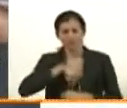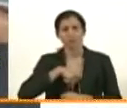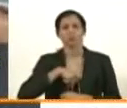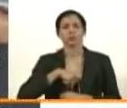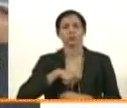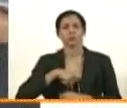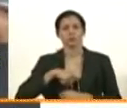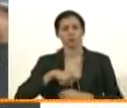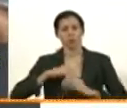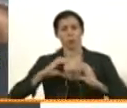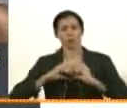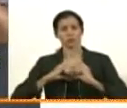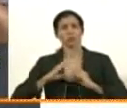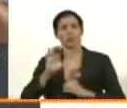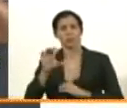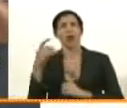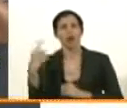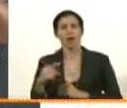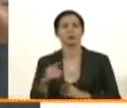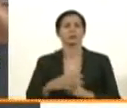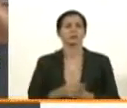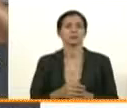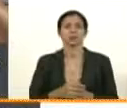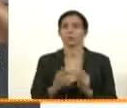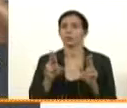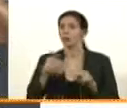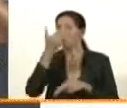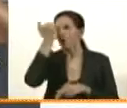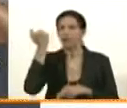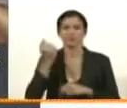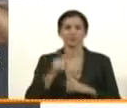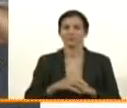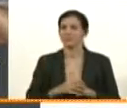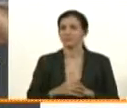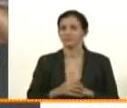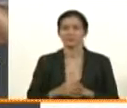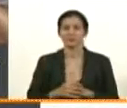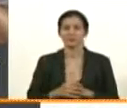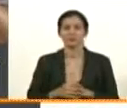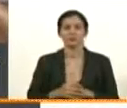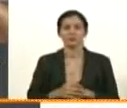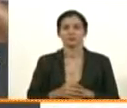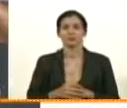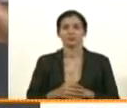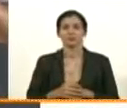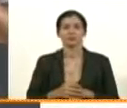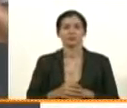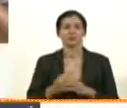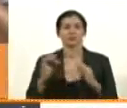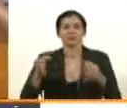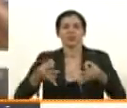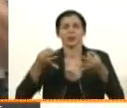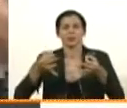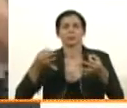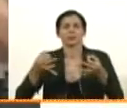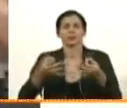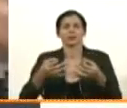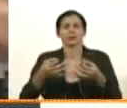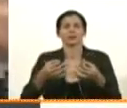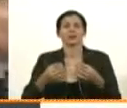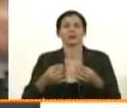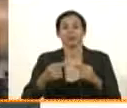patria, donde no morirá jamás, sino que retoñará eternamente en las